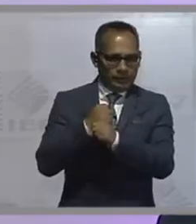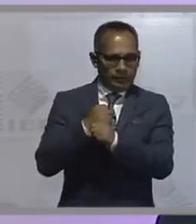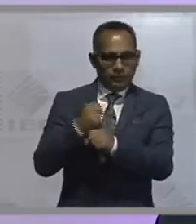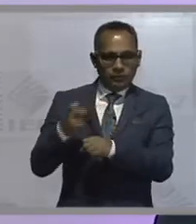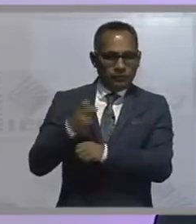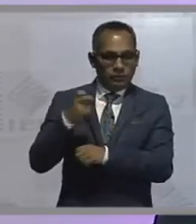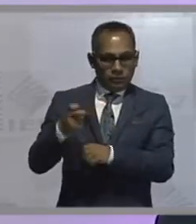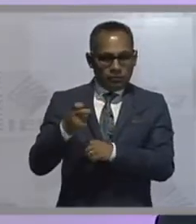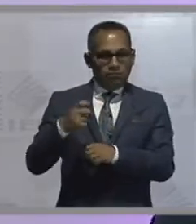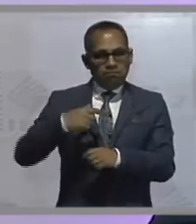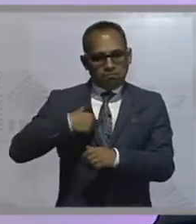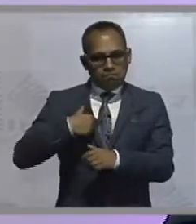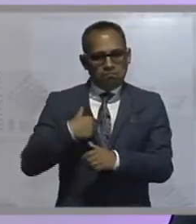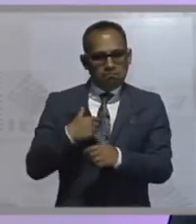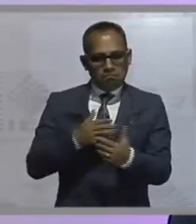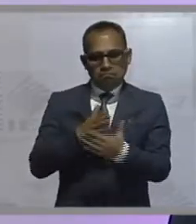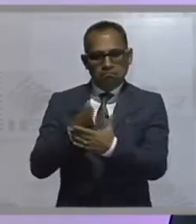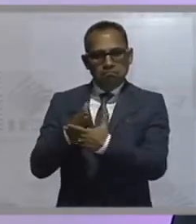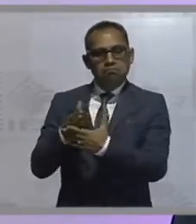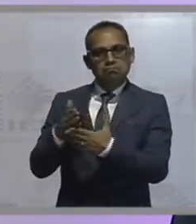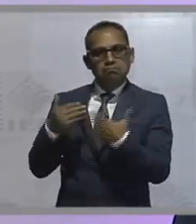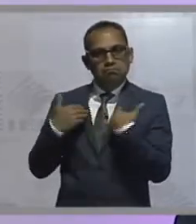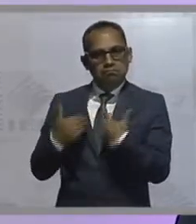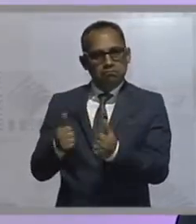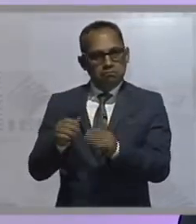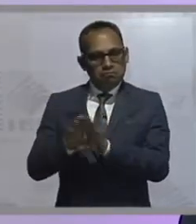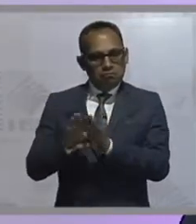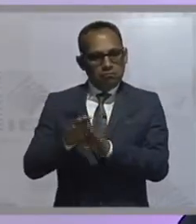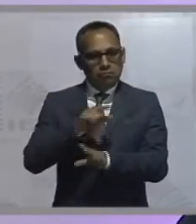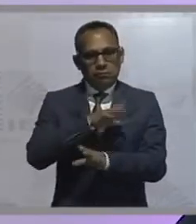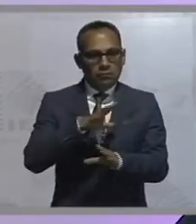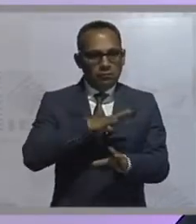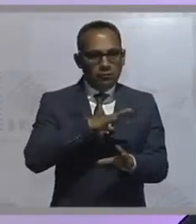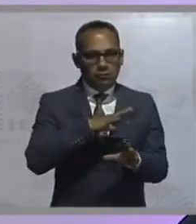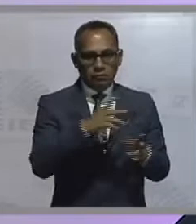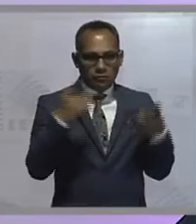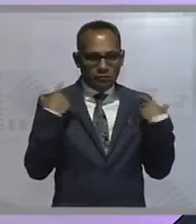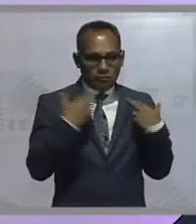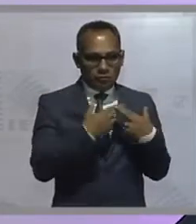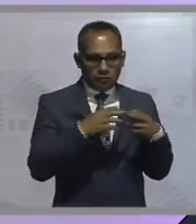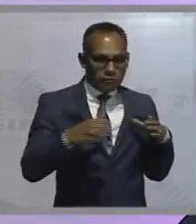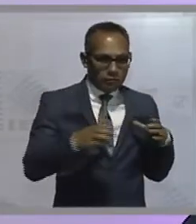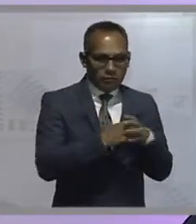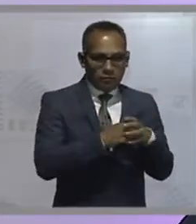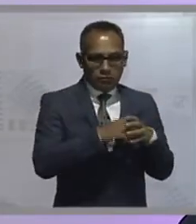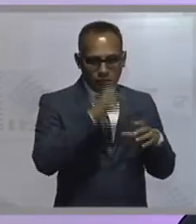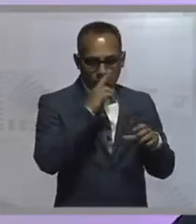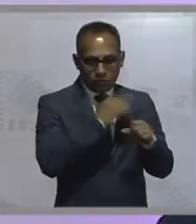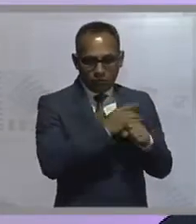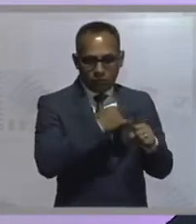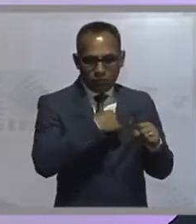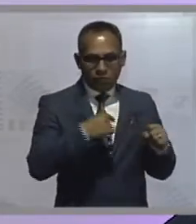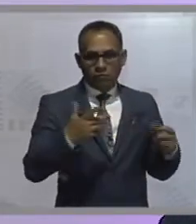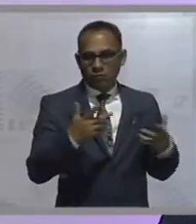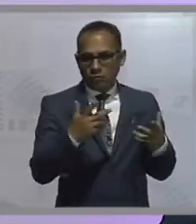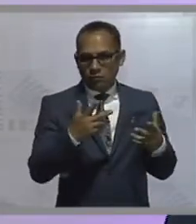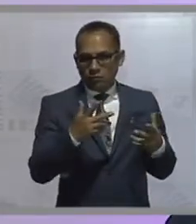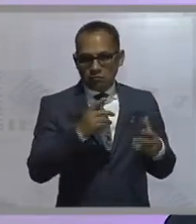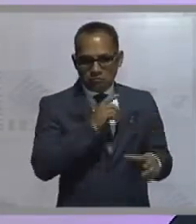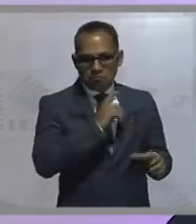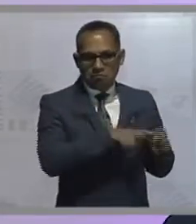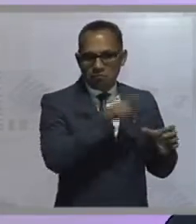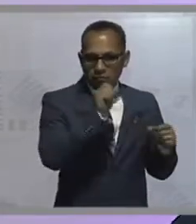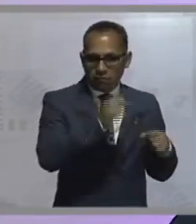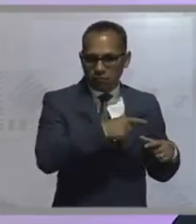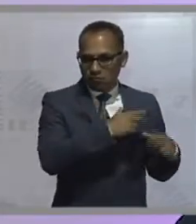a las actividades sindicales en el gremio magisterial donde hoy tengo la responsabilidad de ser secretario de organización 7 en el comité